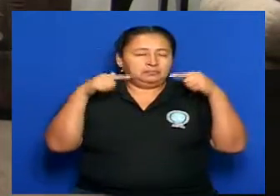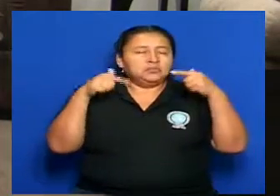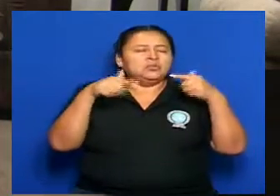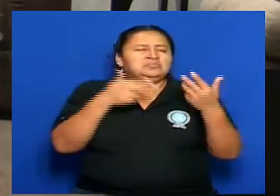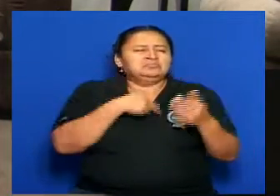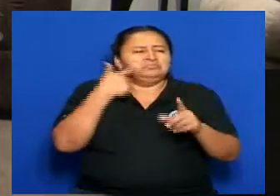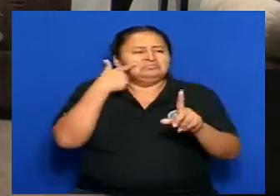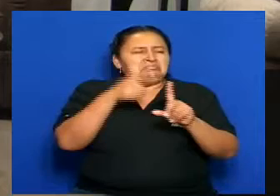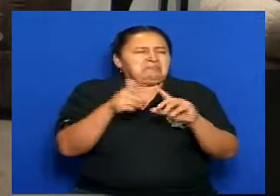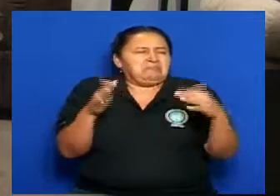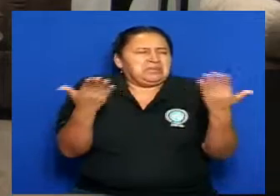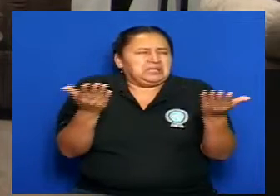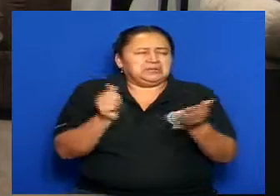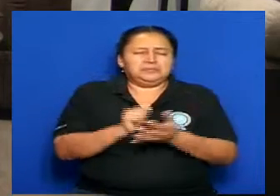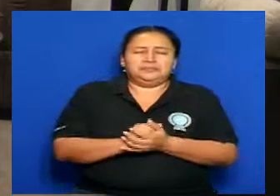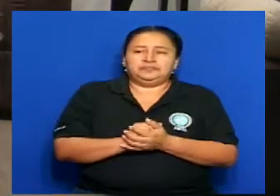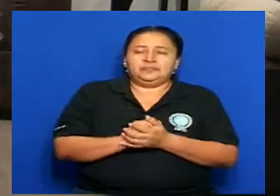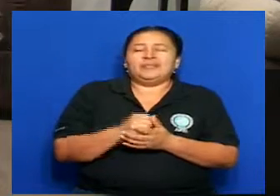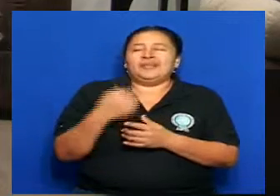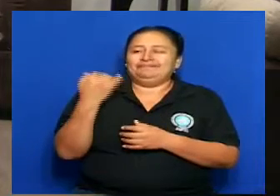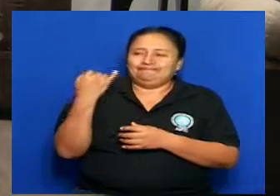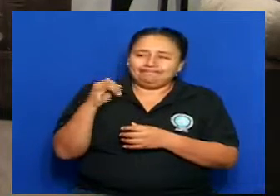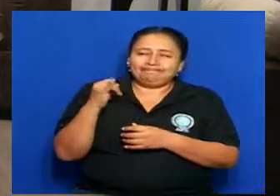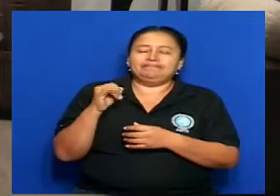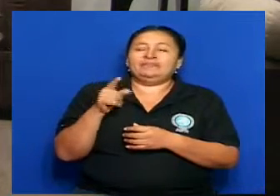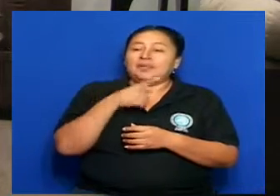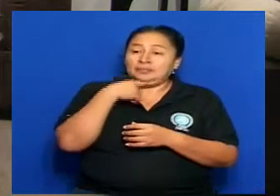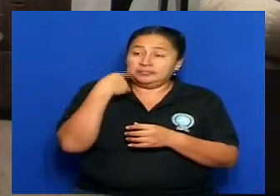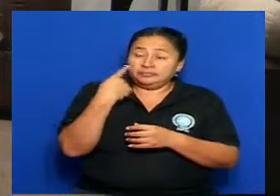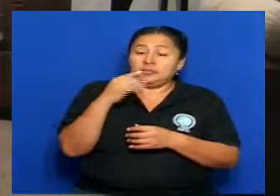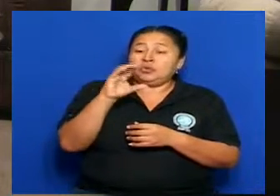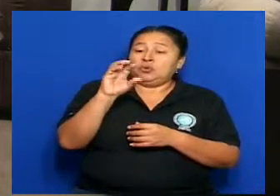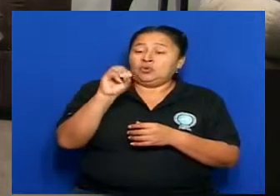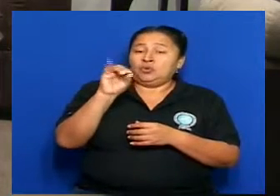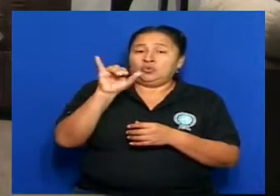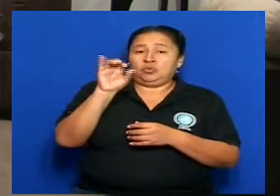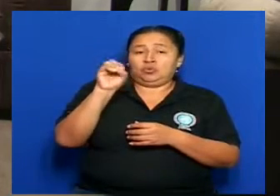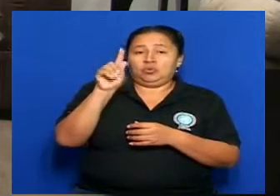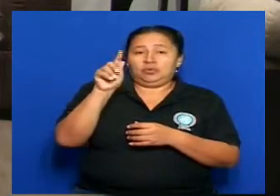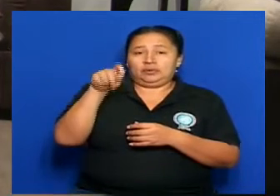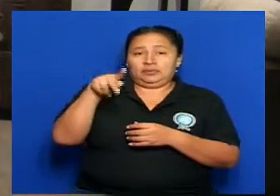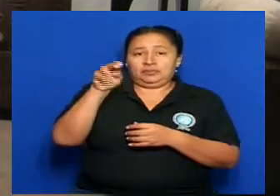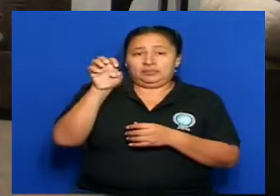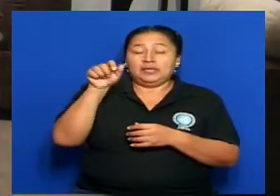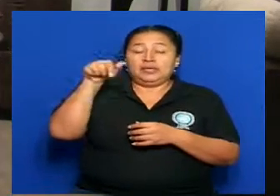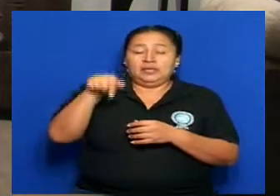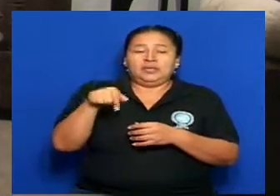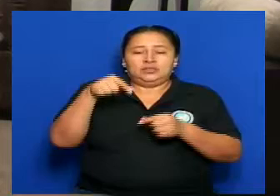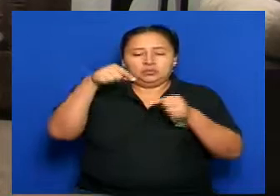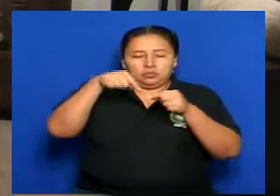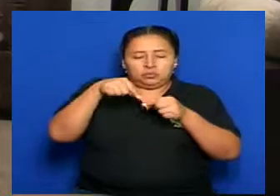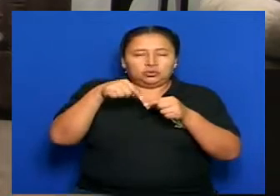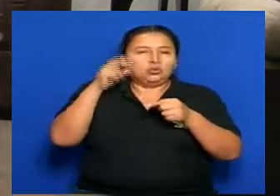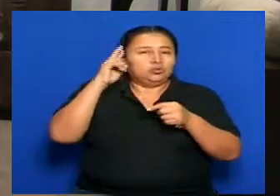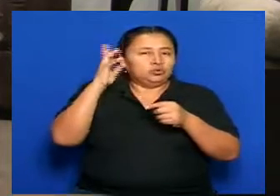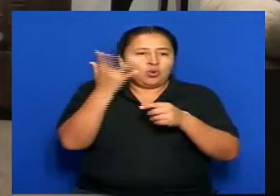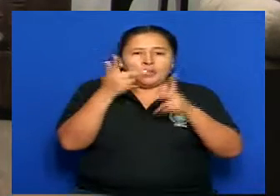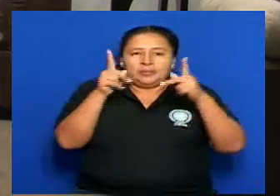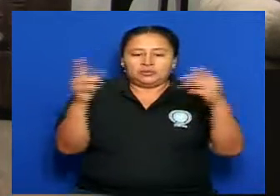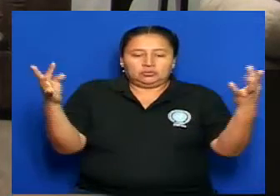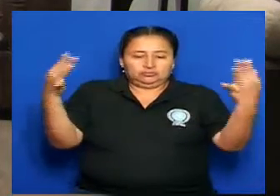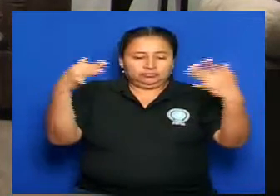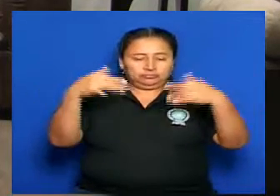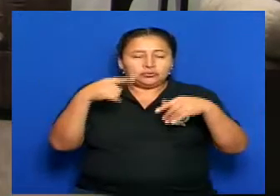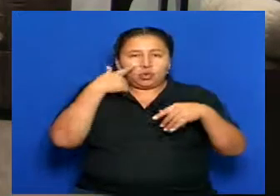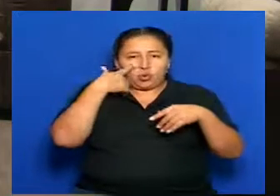visita si el coyote pe otro punto de referencia nacional en este país lo que venimos del interior del